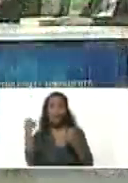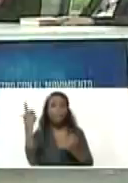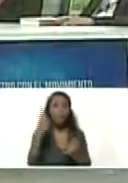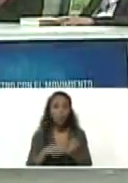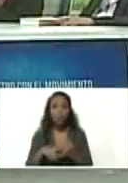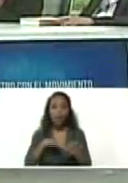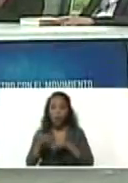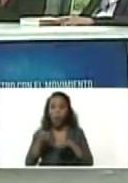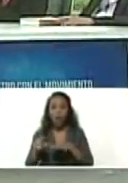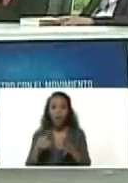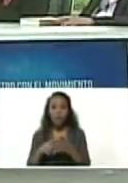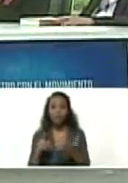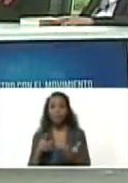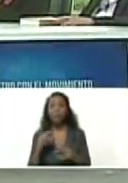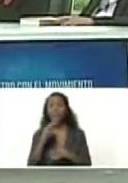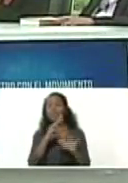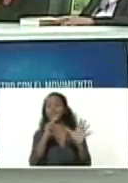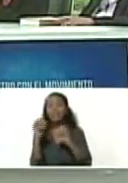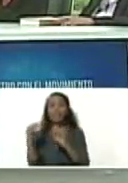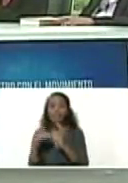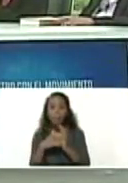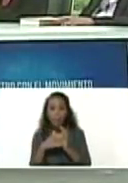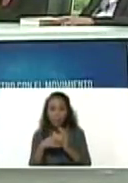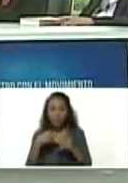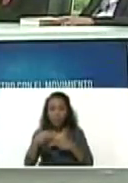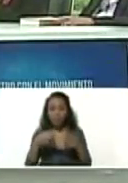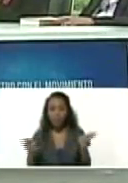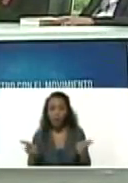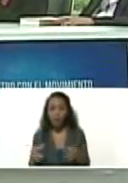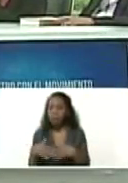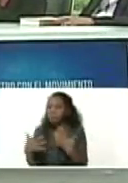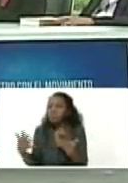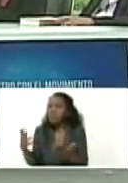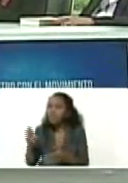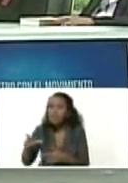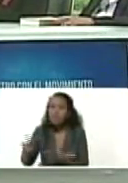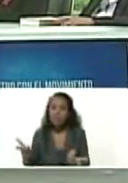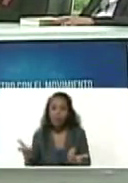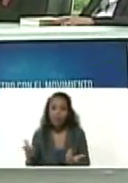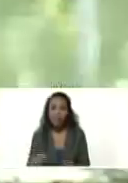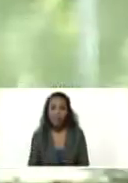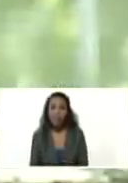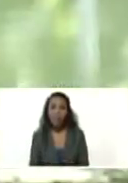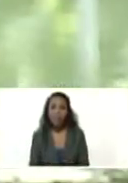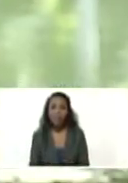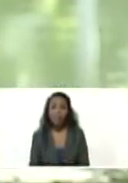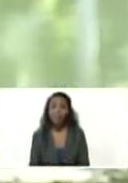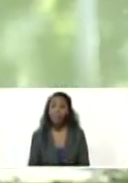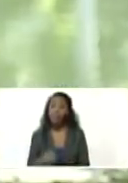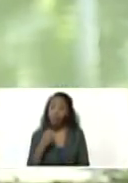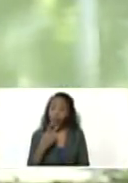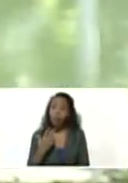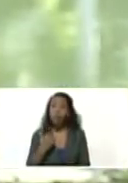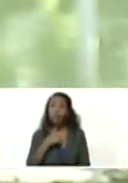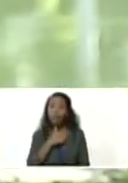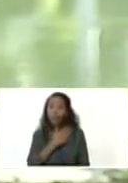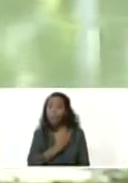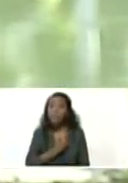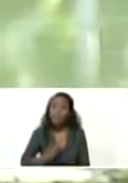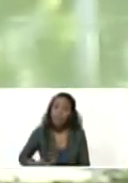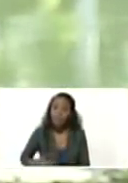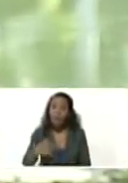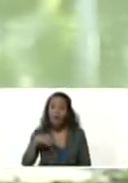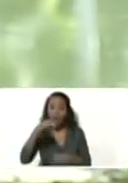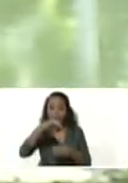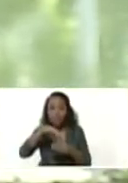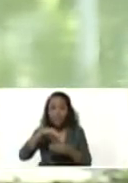censo, 70.000 sí, hectáreas. Sí, 70.000 que ya están ¿Qué censados. ¿Qué necesitan ustedes? Bueno, presidente, obviamente que semillas, los insumos y todo lo que se necesita.